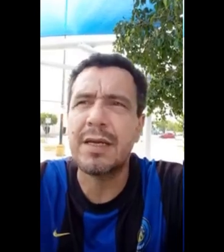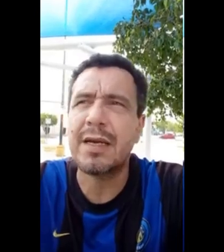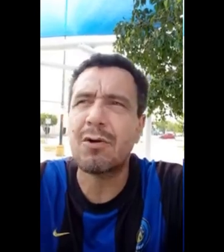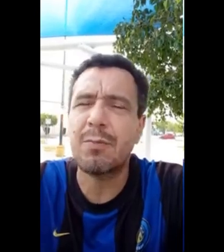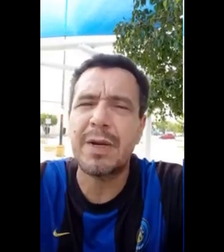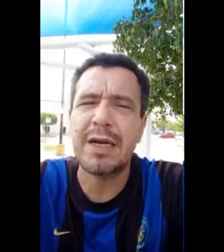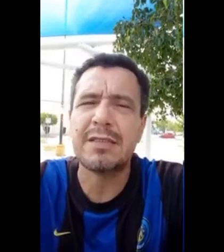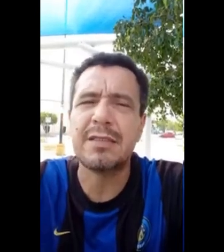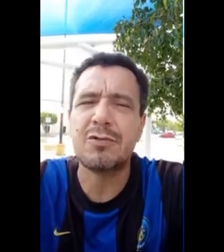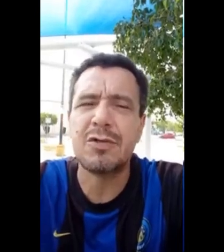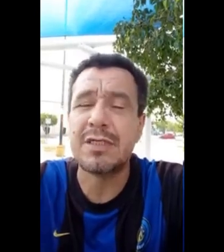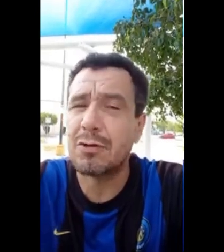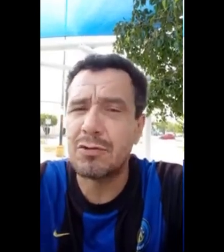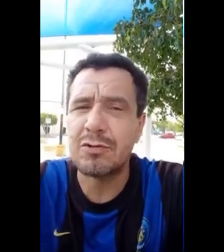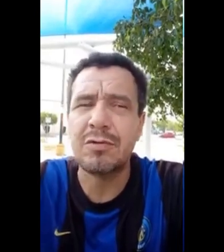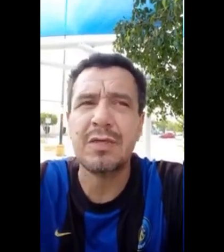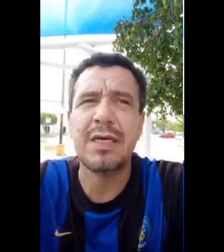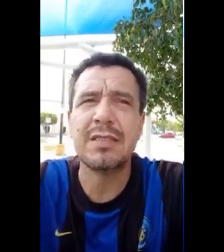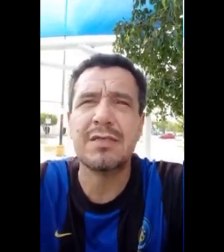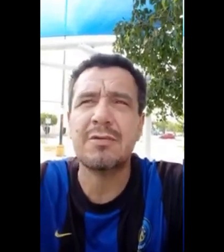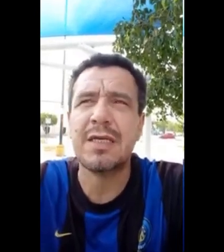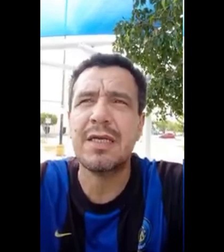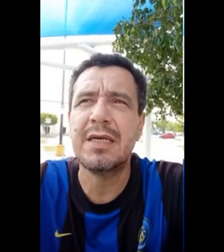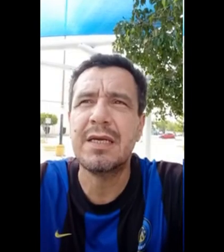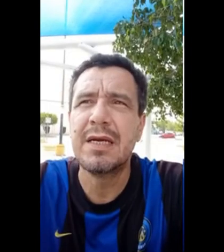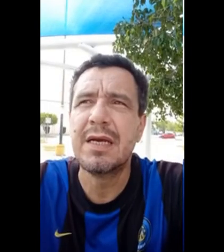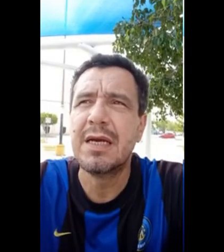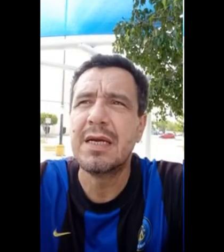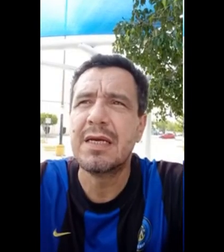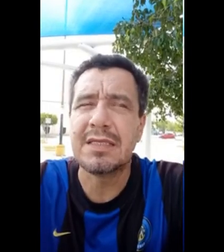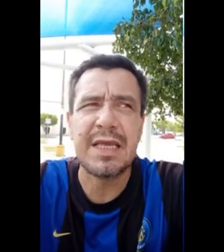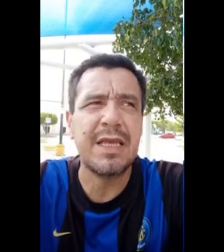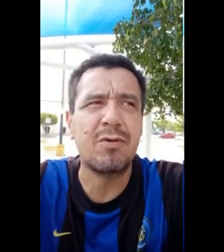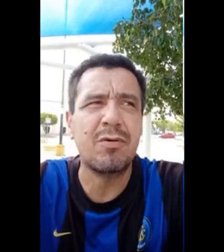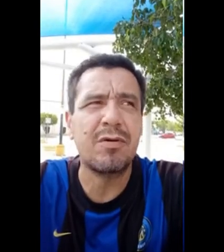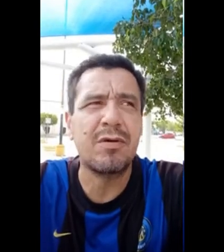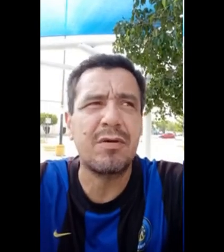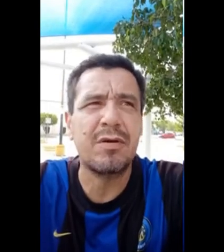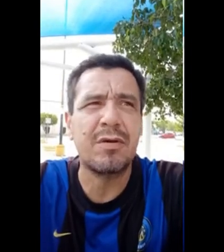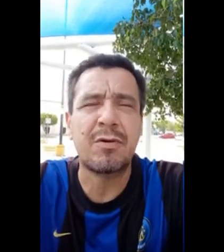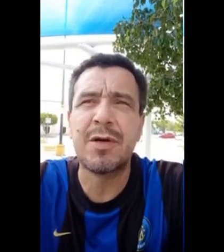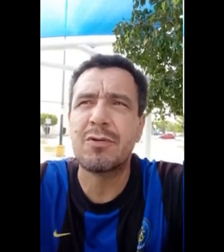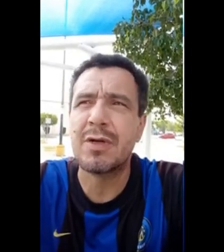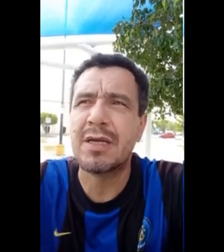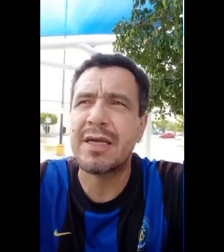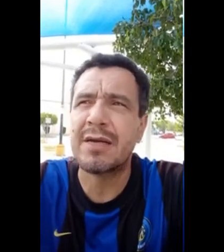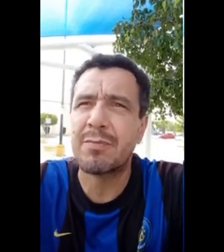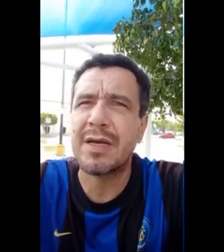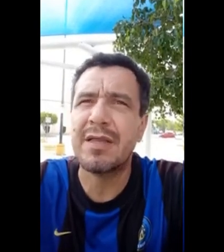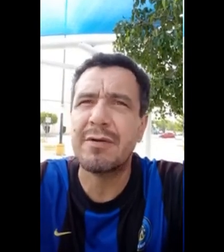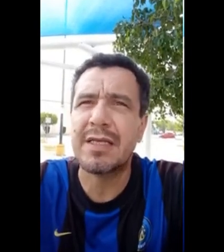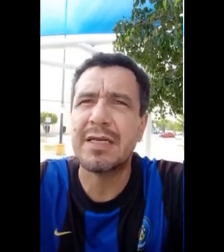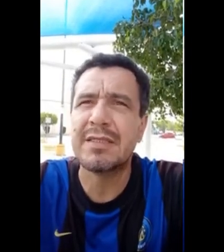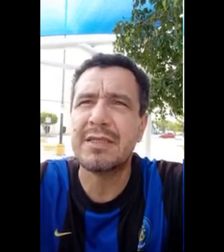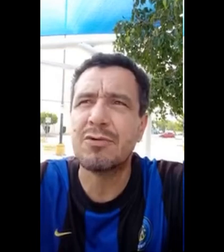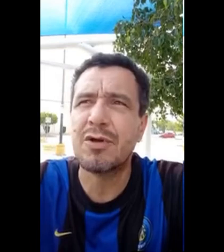tiene que romper a las instituciones, incluso quiere irse sobre el INE, se está yendo, quiere romper y